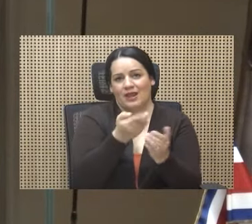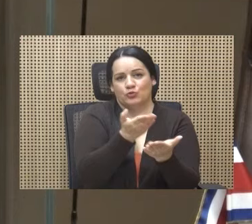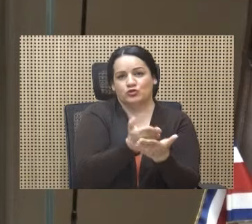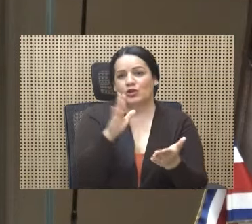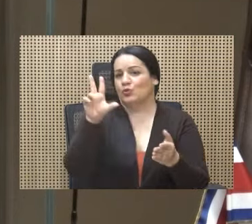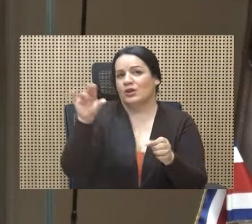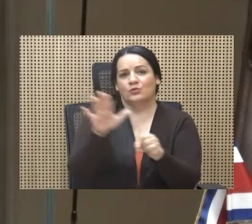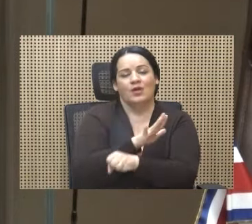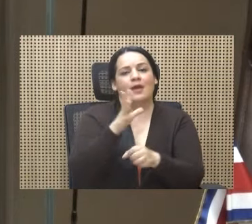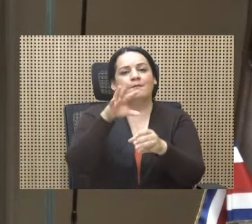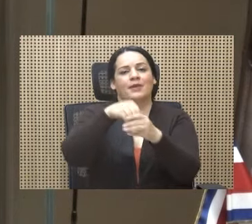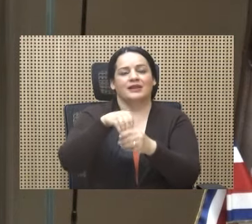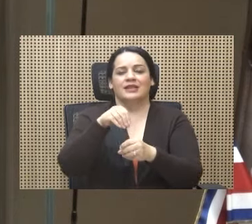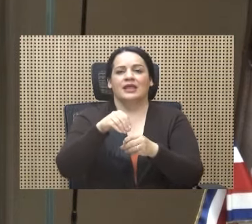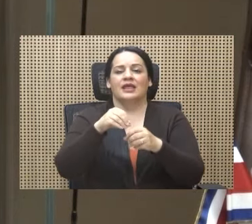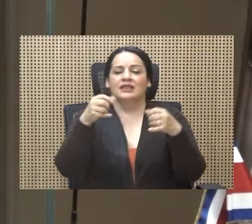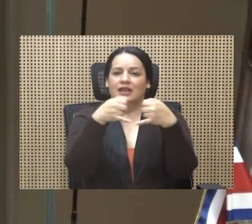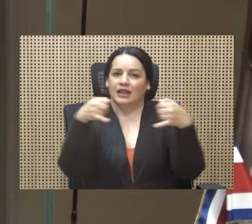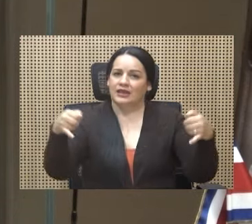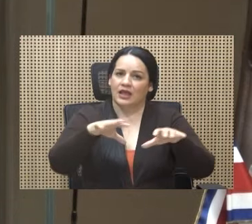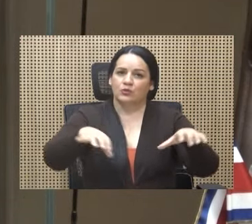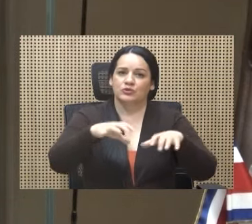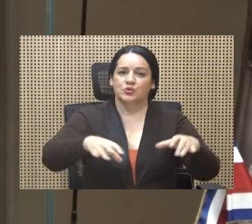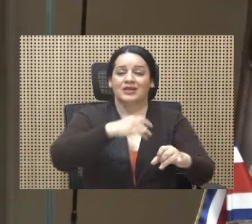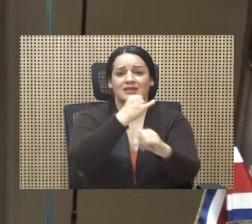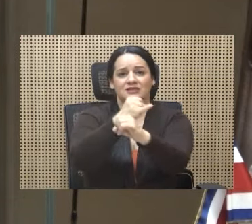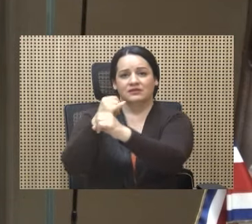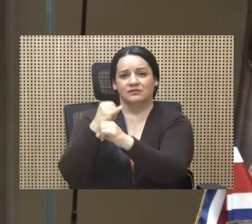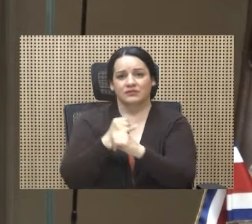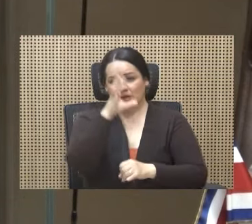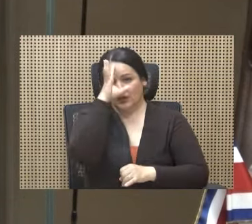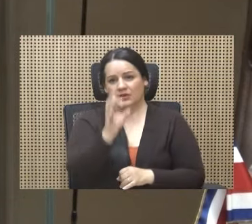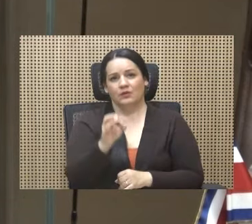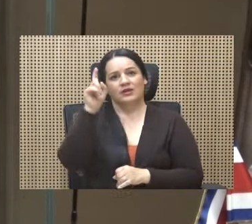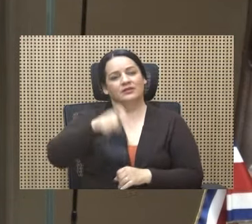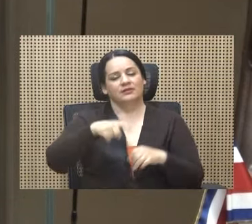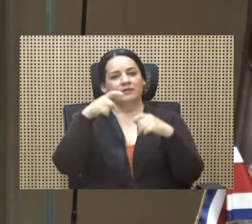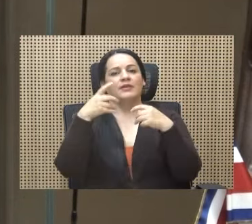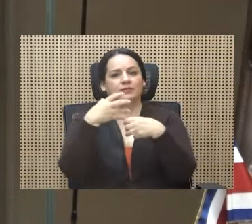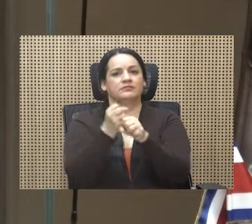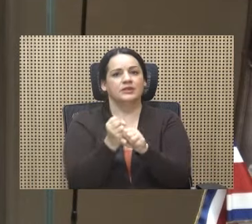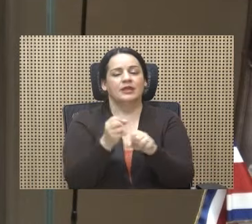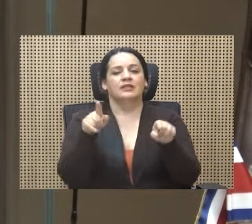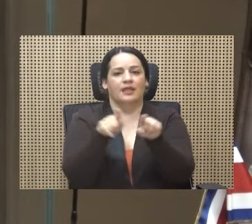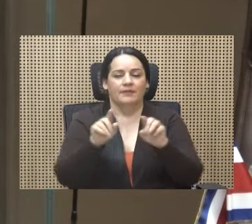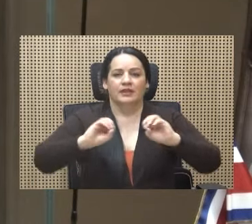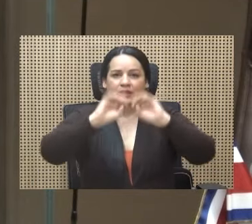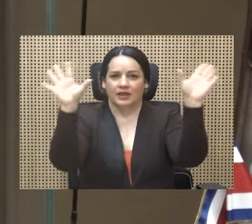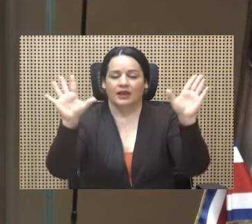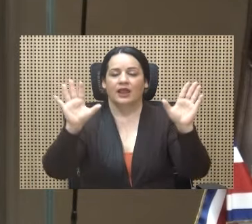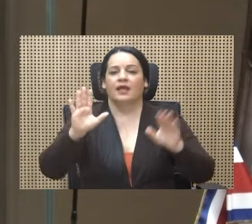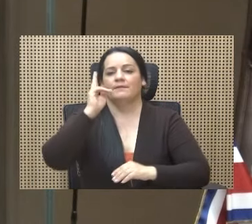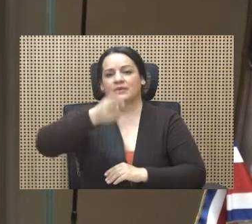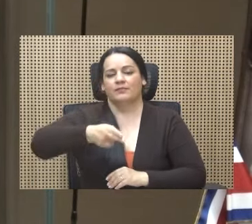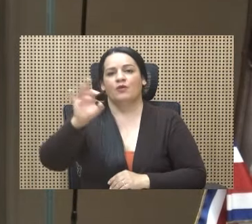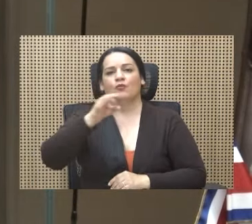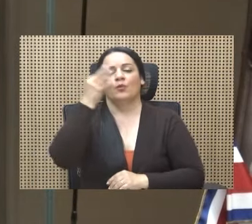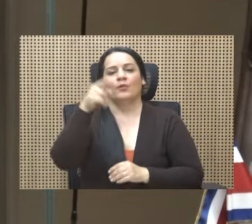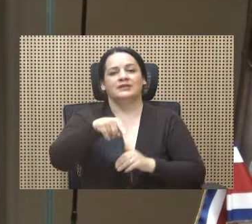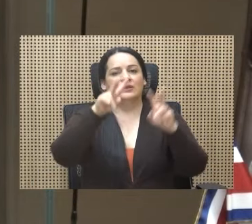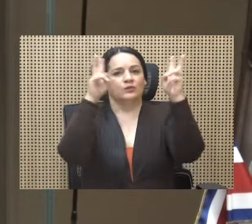líneas de actuación de las instituciones públicas y eso también creo yo hay que celebrarlo se aclara de la misma forma que este tema no es